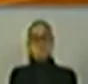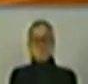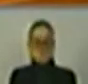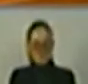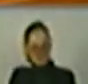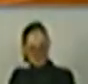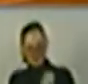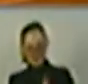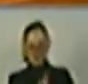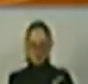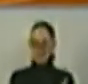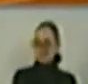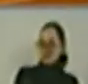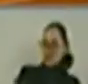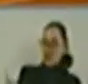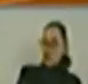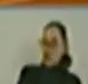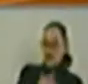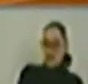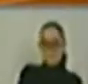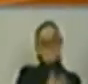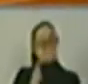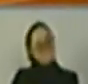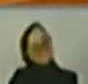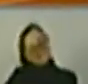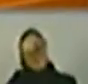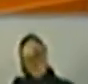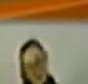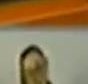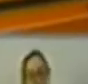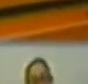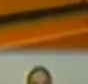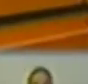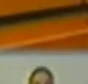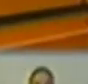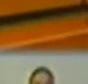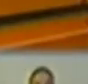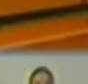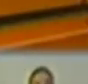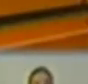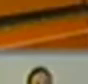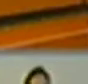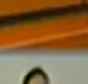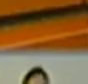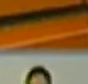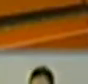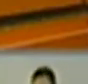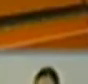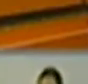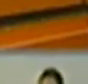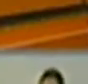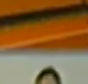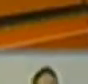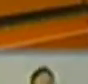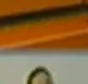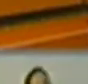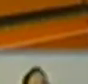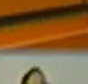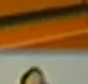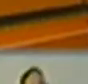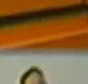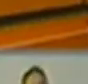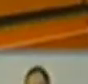más competitivo y se ganen más medallas. Los atletas mexicanos nos han traído